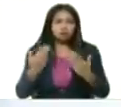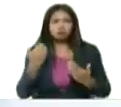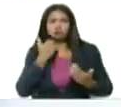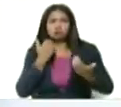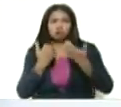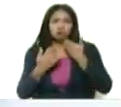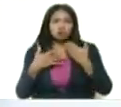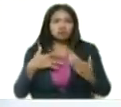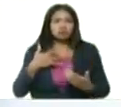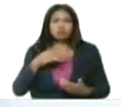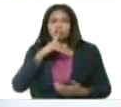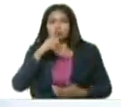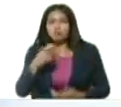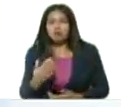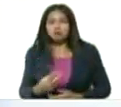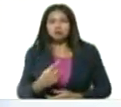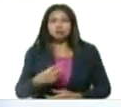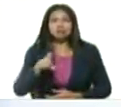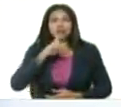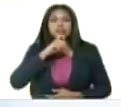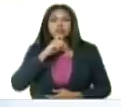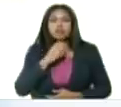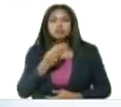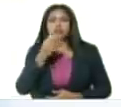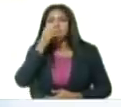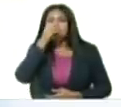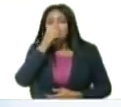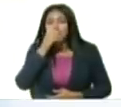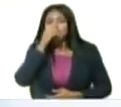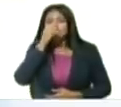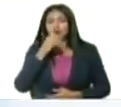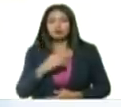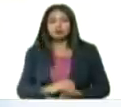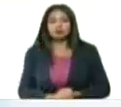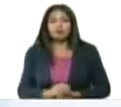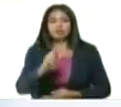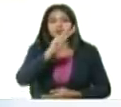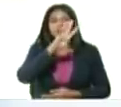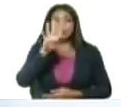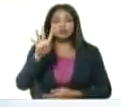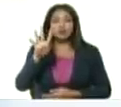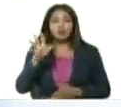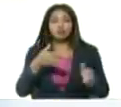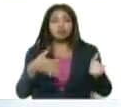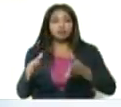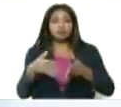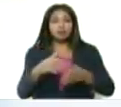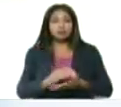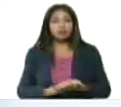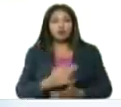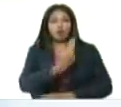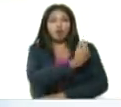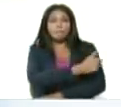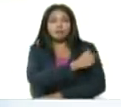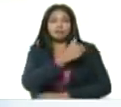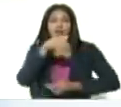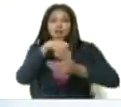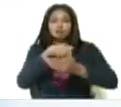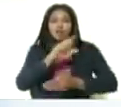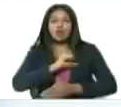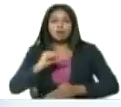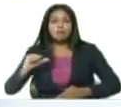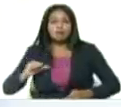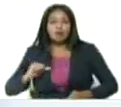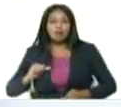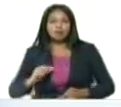general, dificultad respiratoria. Y desde el 24 de marzo fue hospitalizado en una clínica